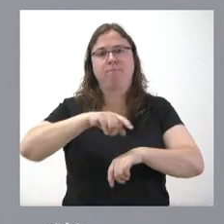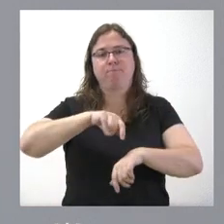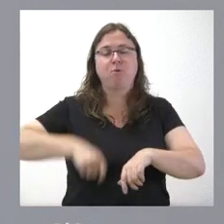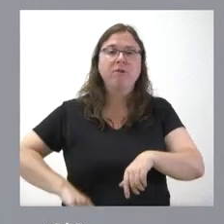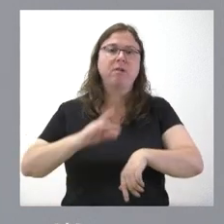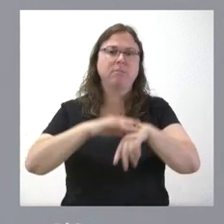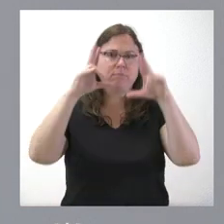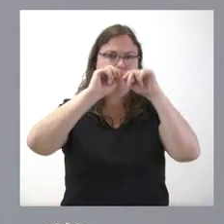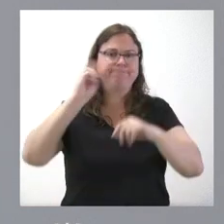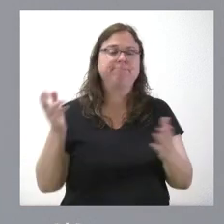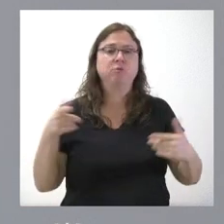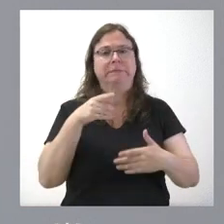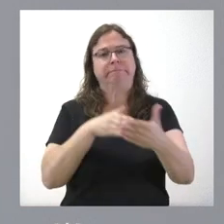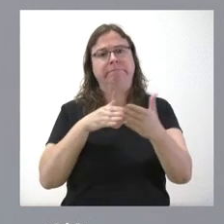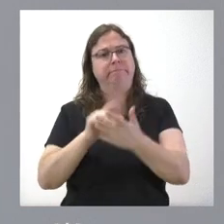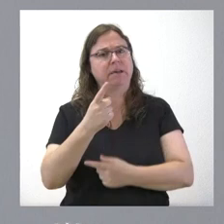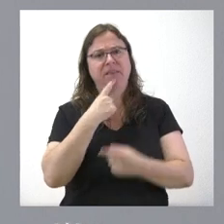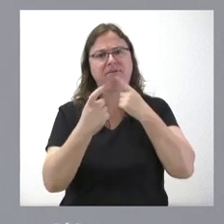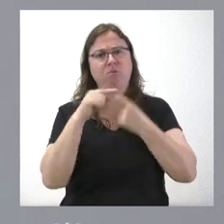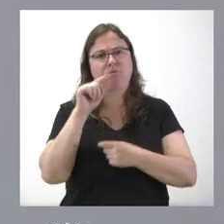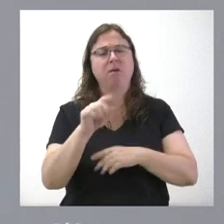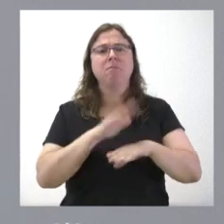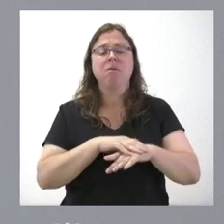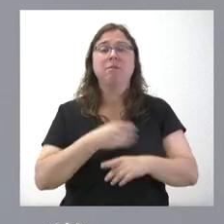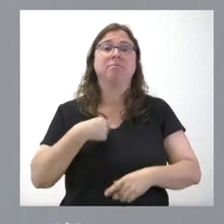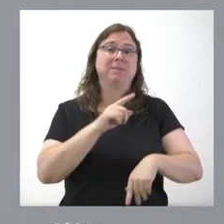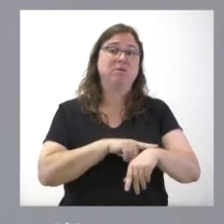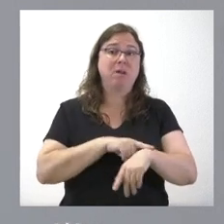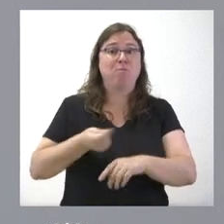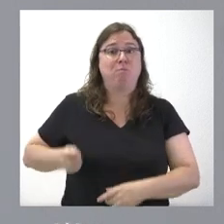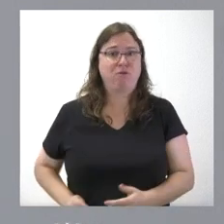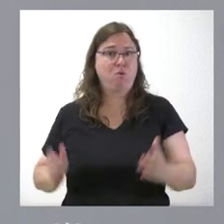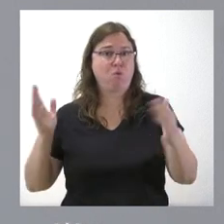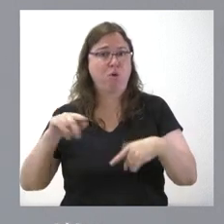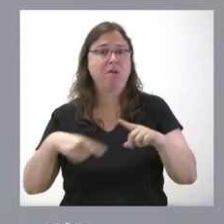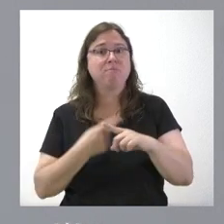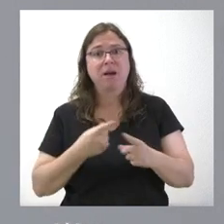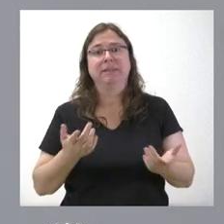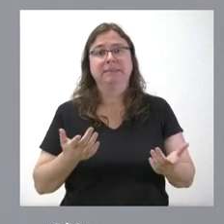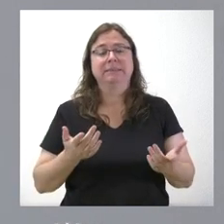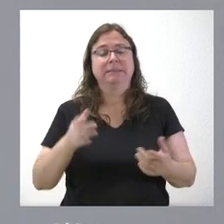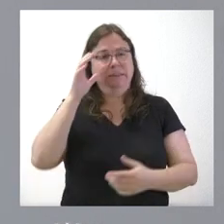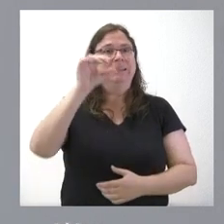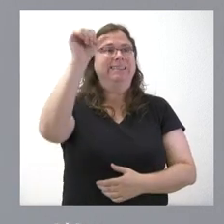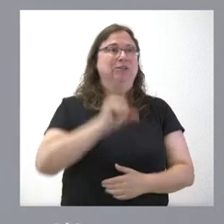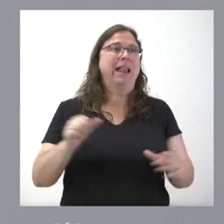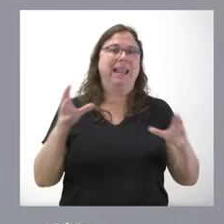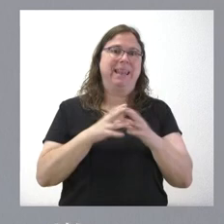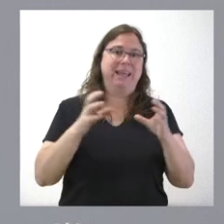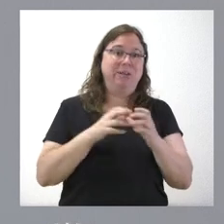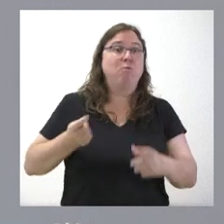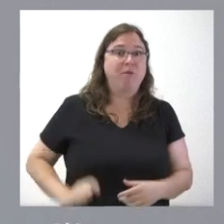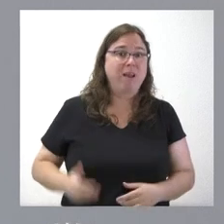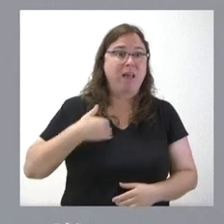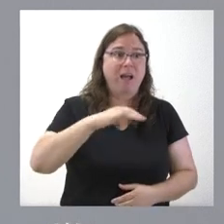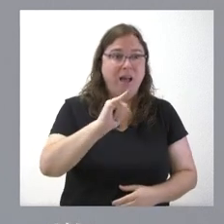principal dificultad el hecho de hacer compatible A falta de profesionales con también Escuchar Cuáles son los deseos de Los profesionales